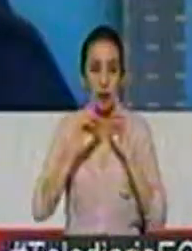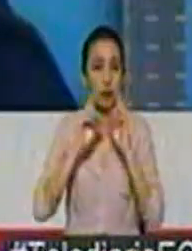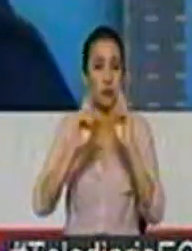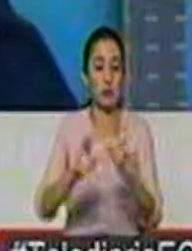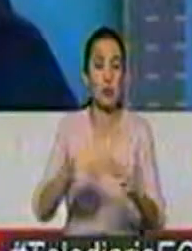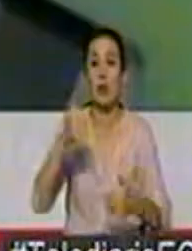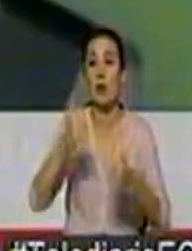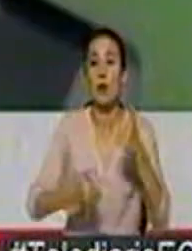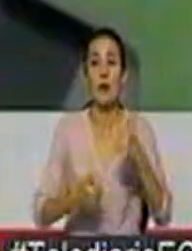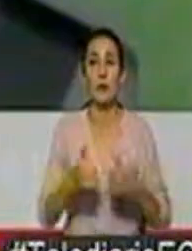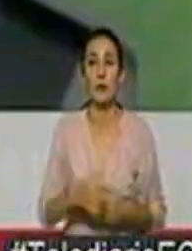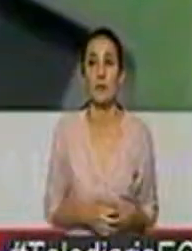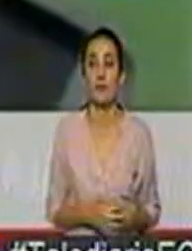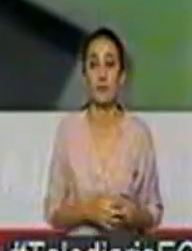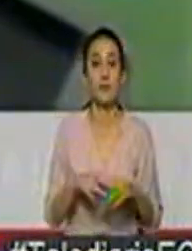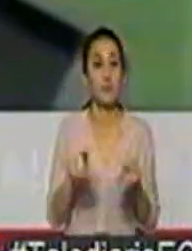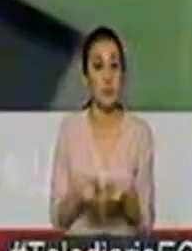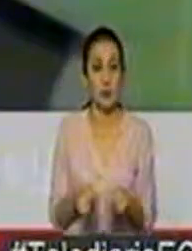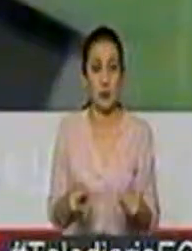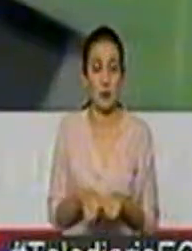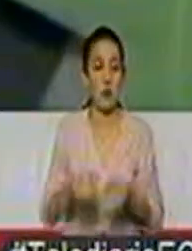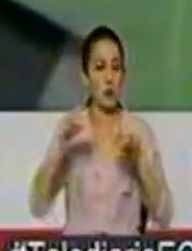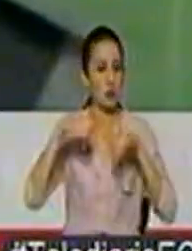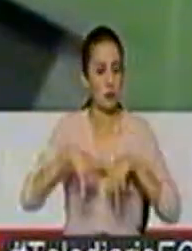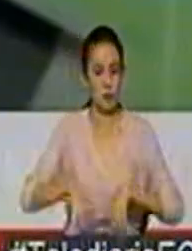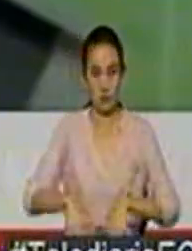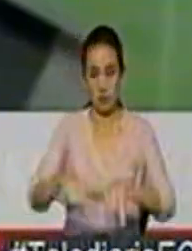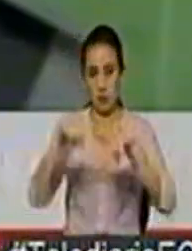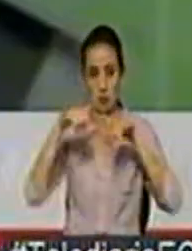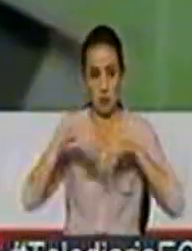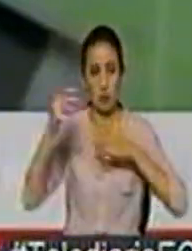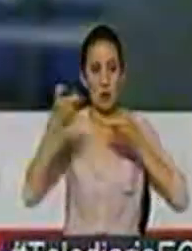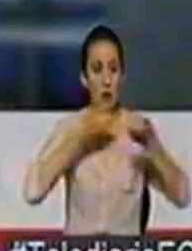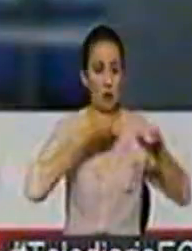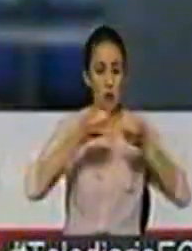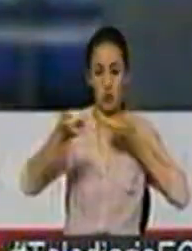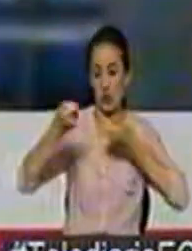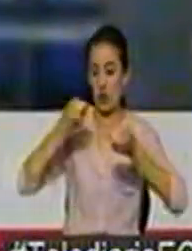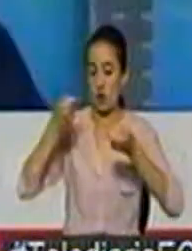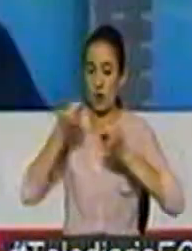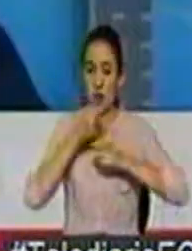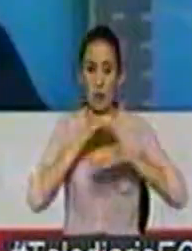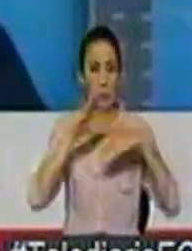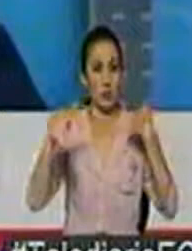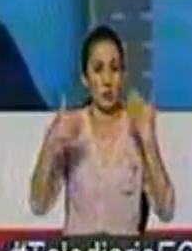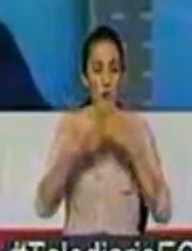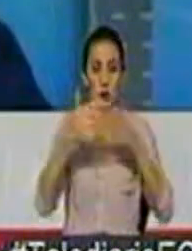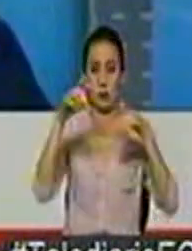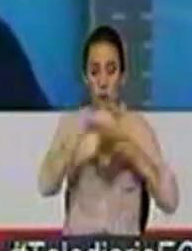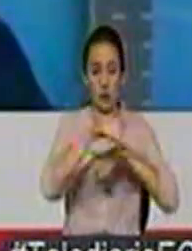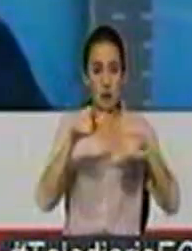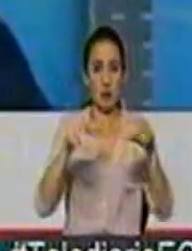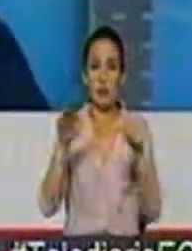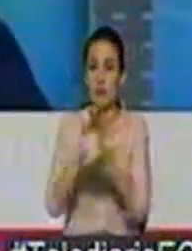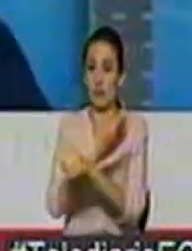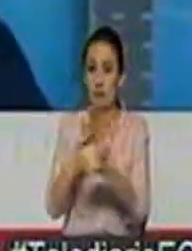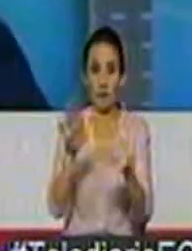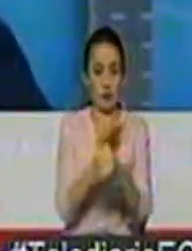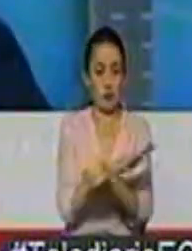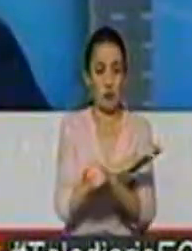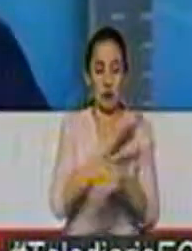esto, lamentablemente. Asimismo, señaló que se continúa trabajando por controlar el hacinamiento carcelario. A nivel nacional, la